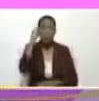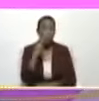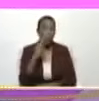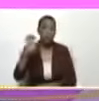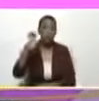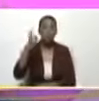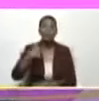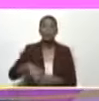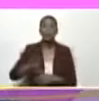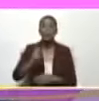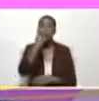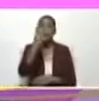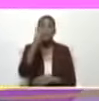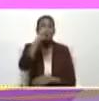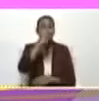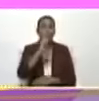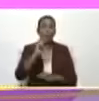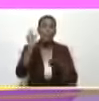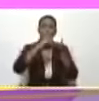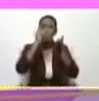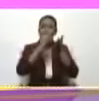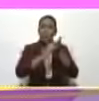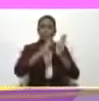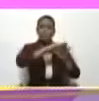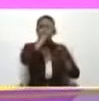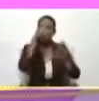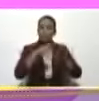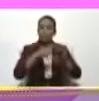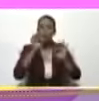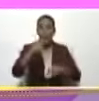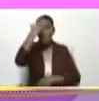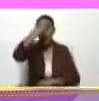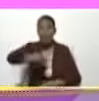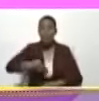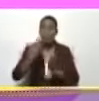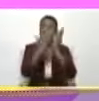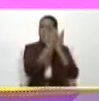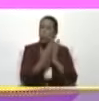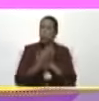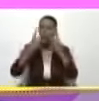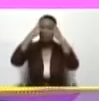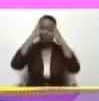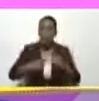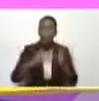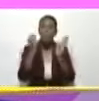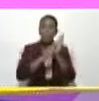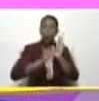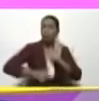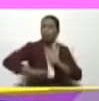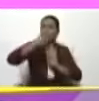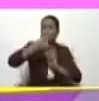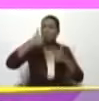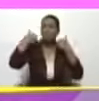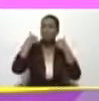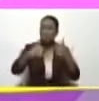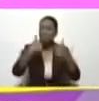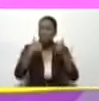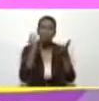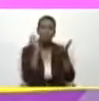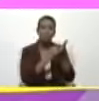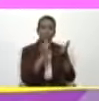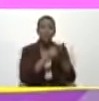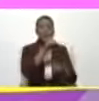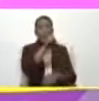promedio o uno de los mejores promedios a nivel nacional que es mi caso también qué